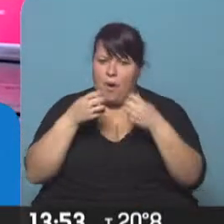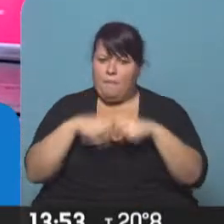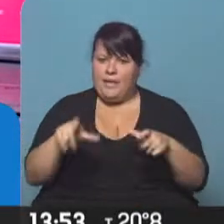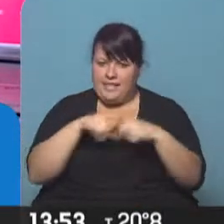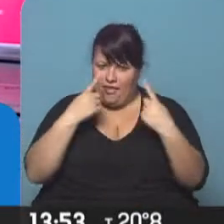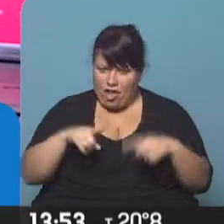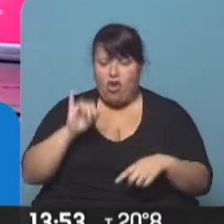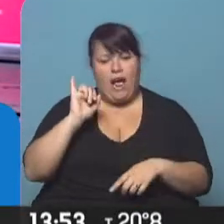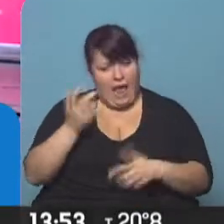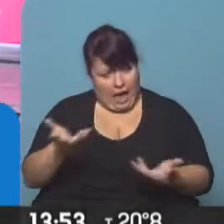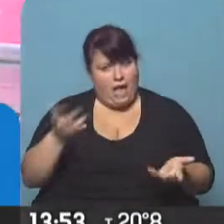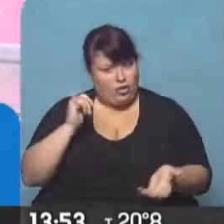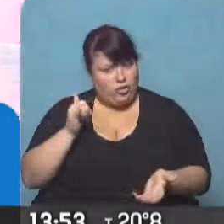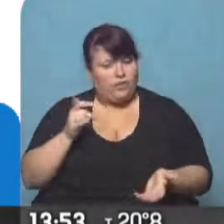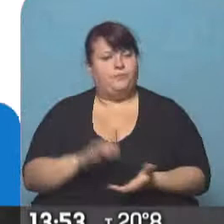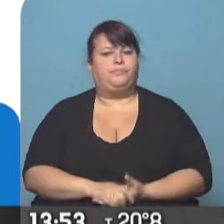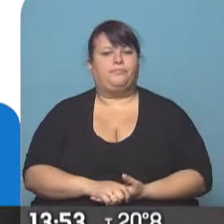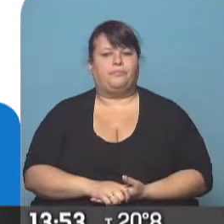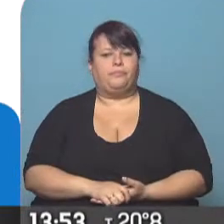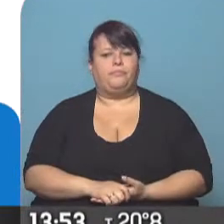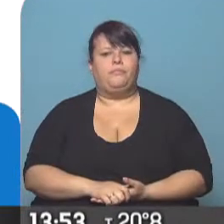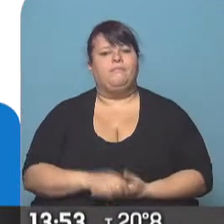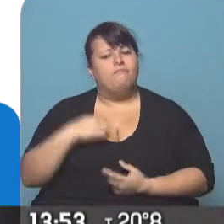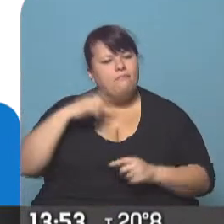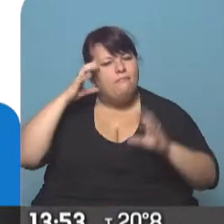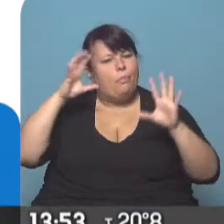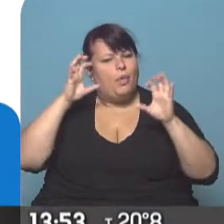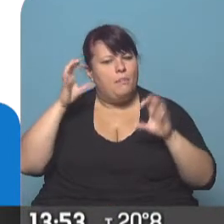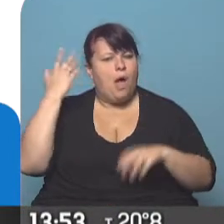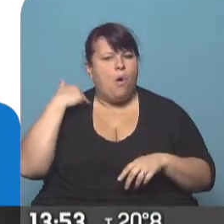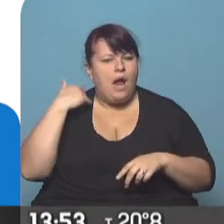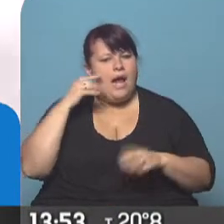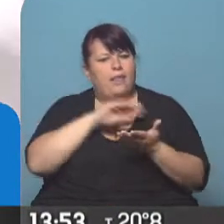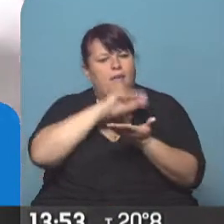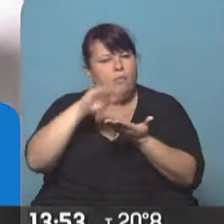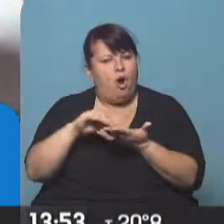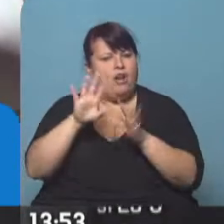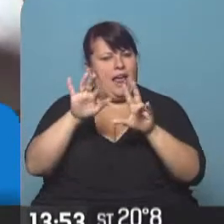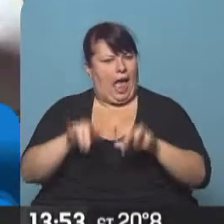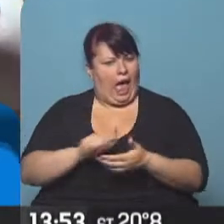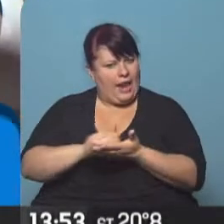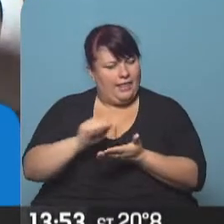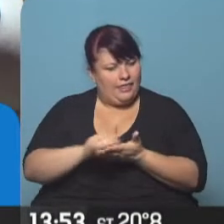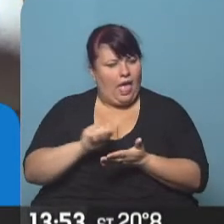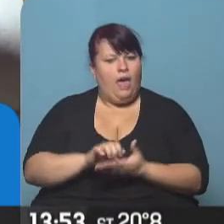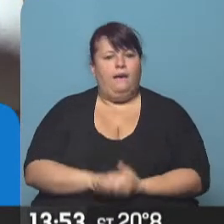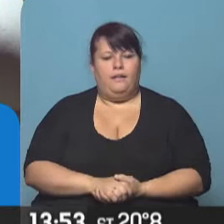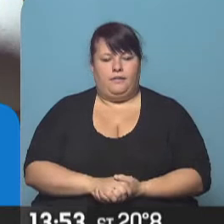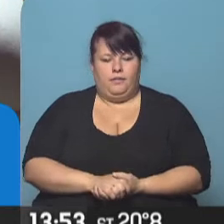del disco. Sí, claro, lo que me acordé, traté de citarlo en la carta.